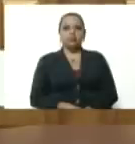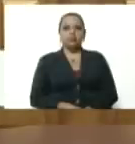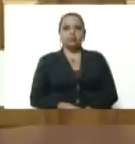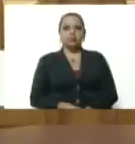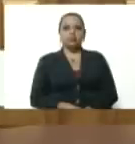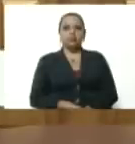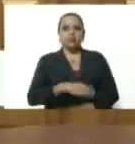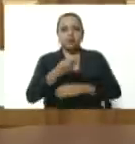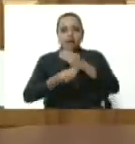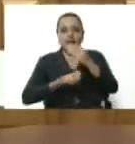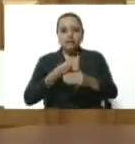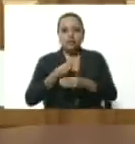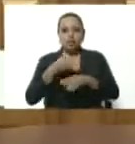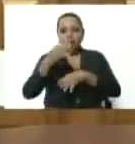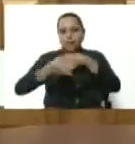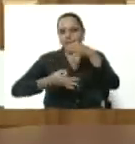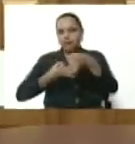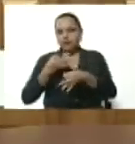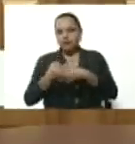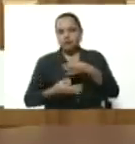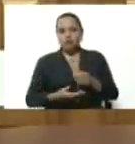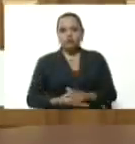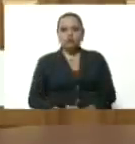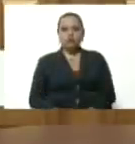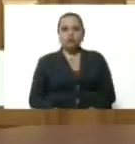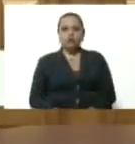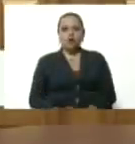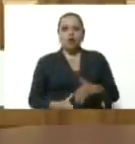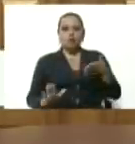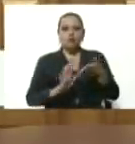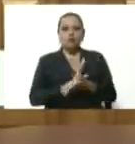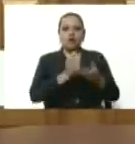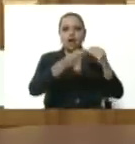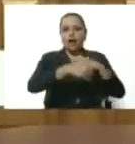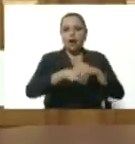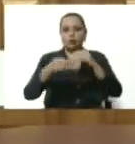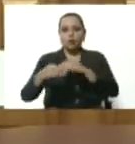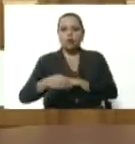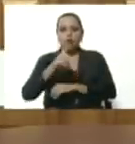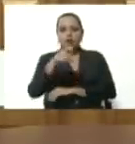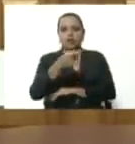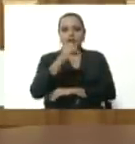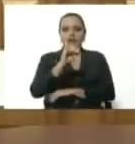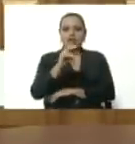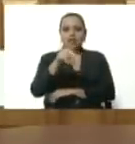haciendo una explicación sobre el acuerdo de Ginebra.